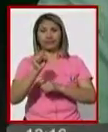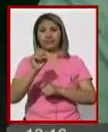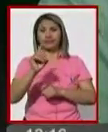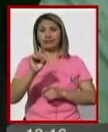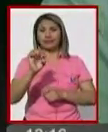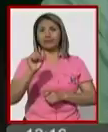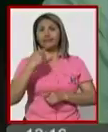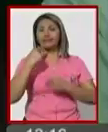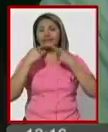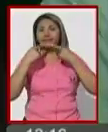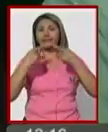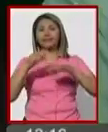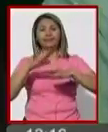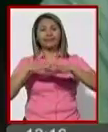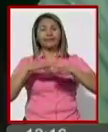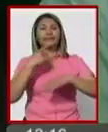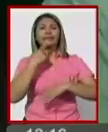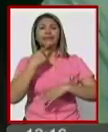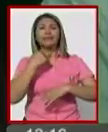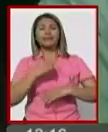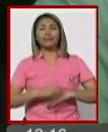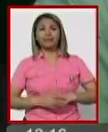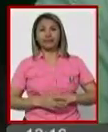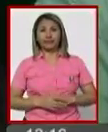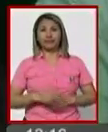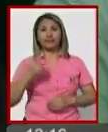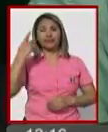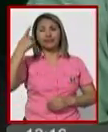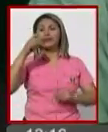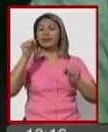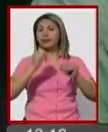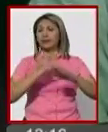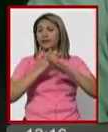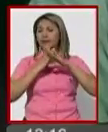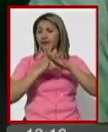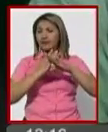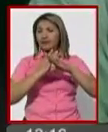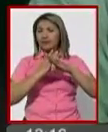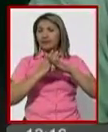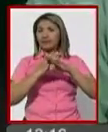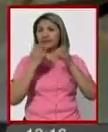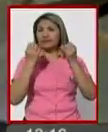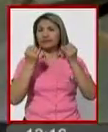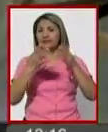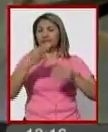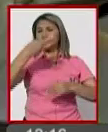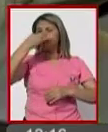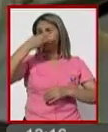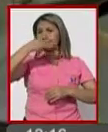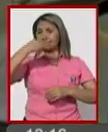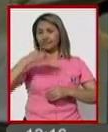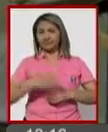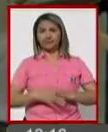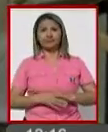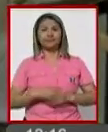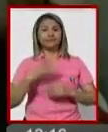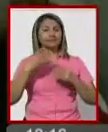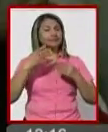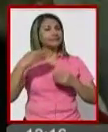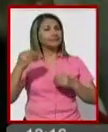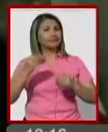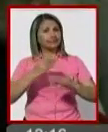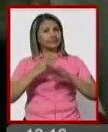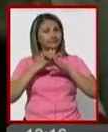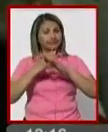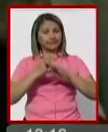CEDES declarar alerta roja para poder enfrentar esta epidemia de influenza y tratar de